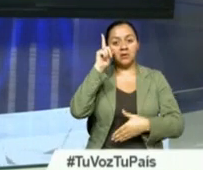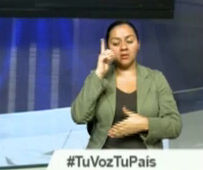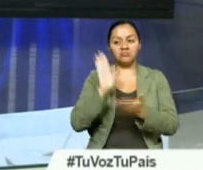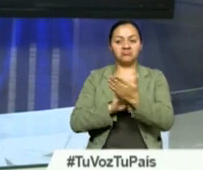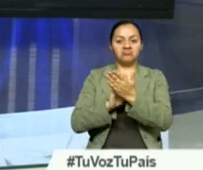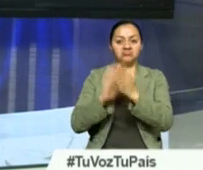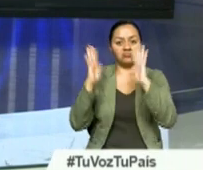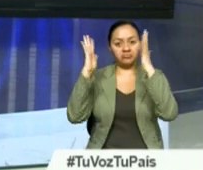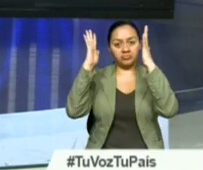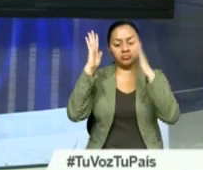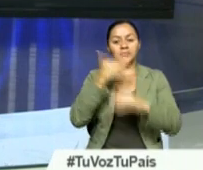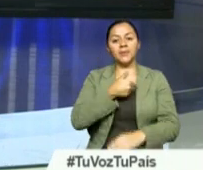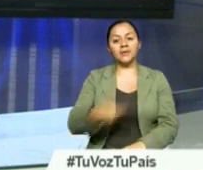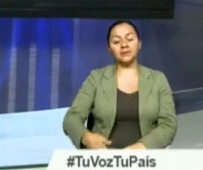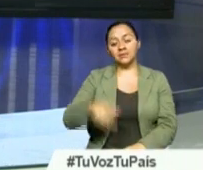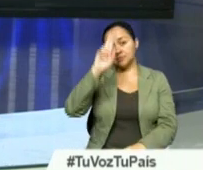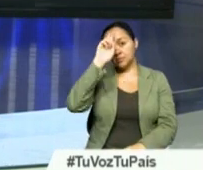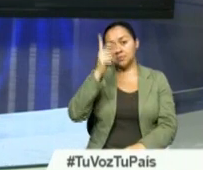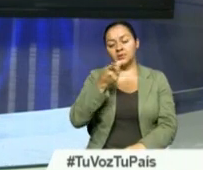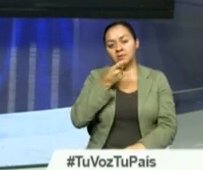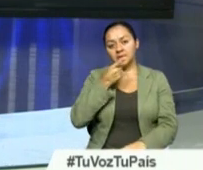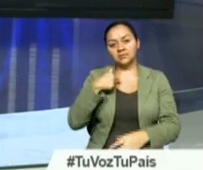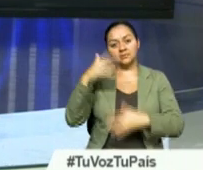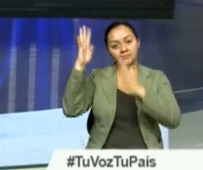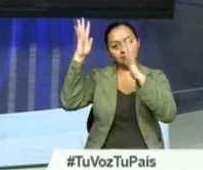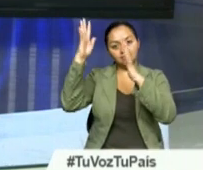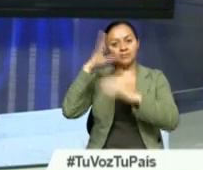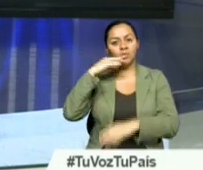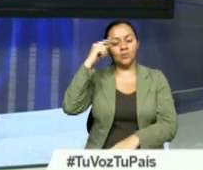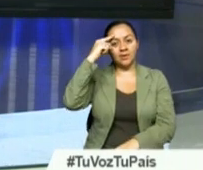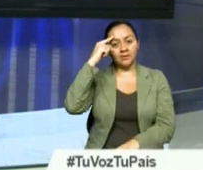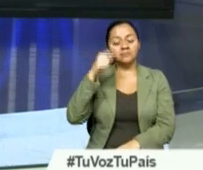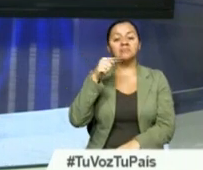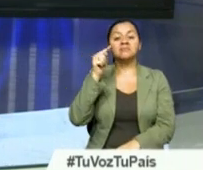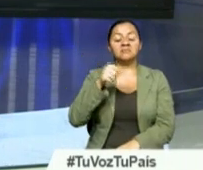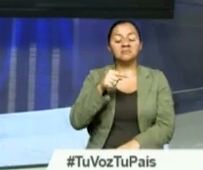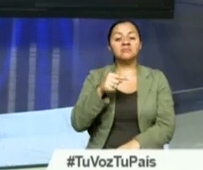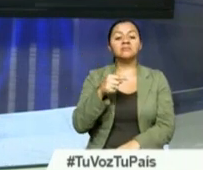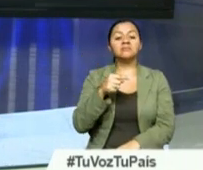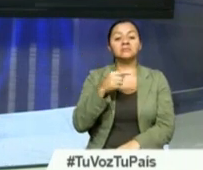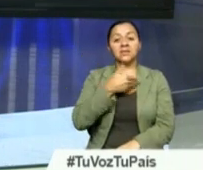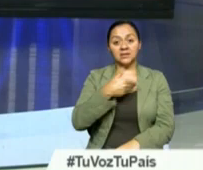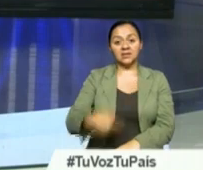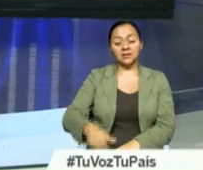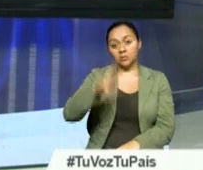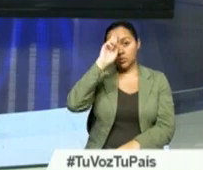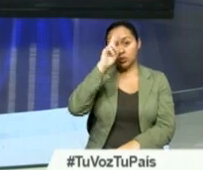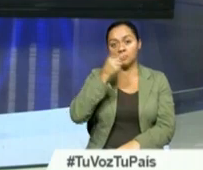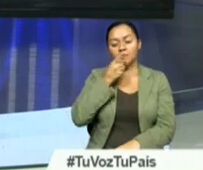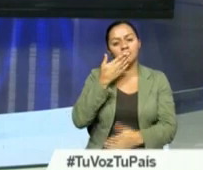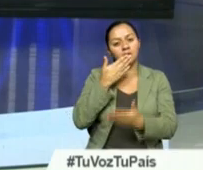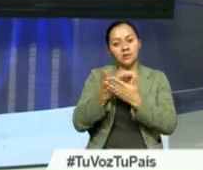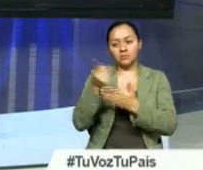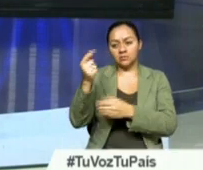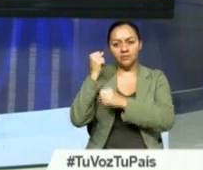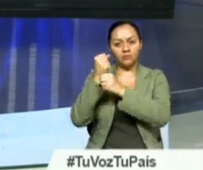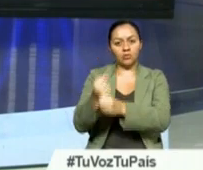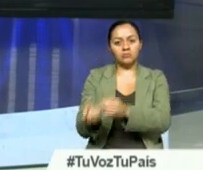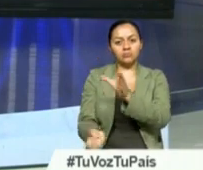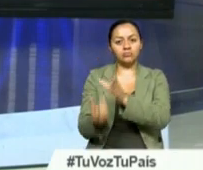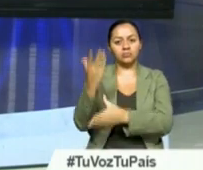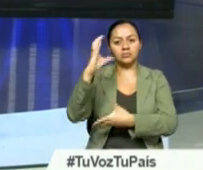de República Dominicana, pidió un fuerte aplauso para el primer mandatario, quien, de acuerdo a Medina, ha sido uno de los propulsores y fundadores de